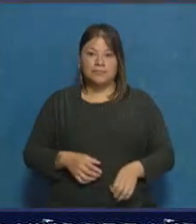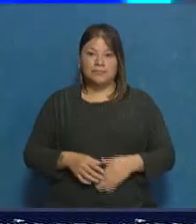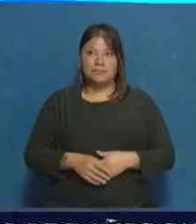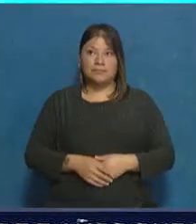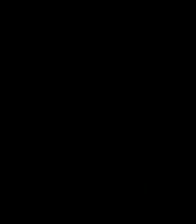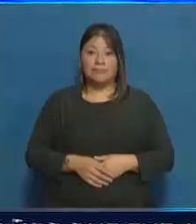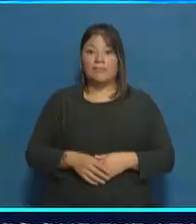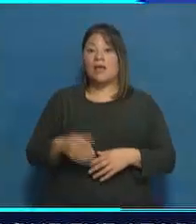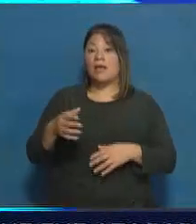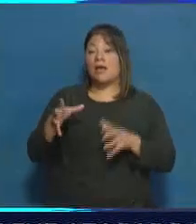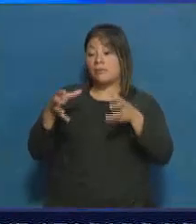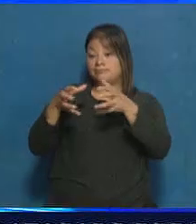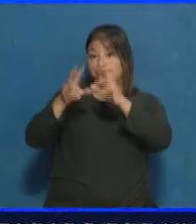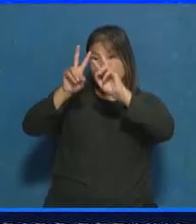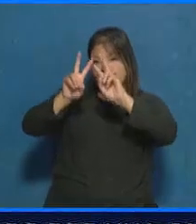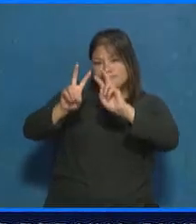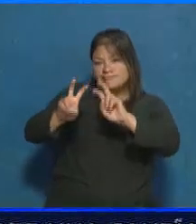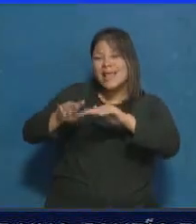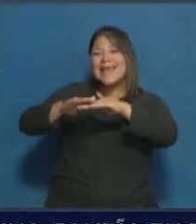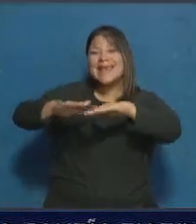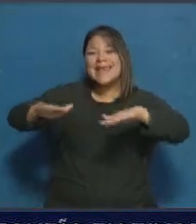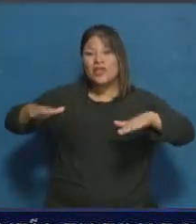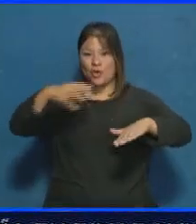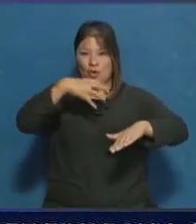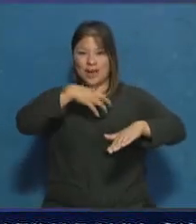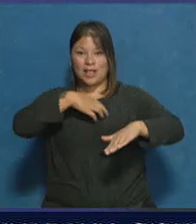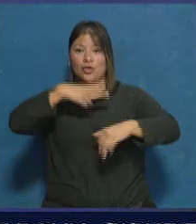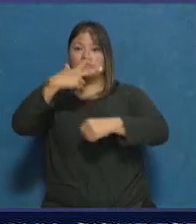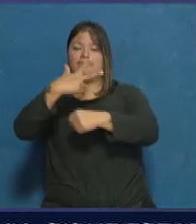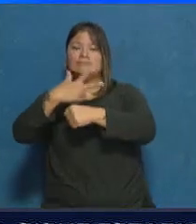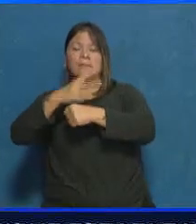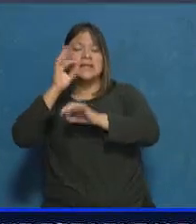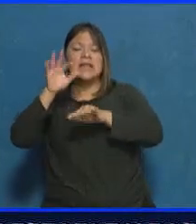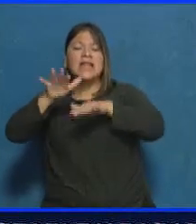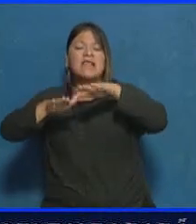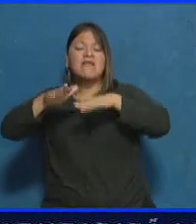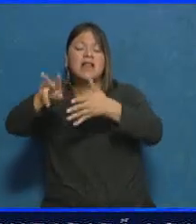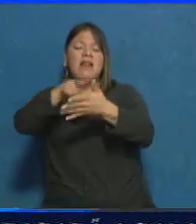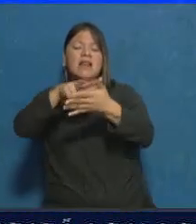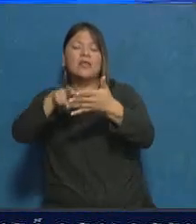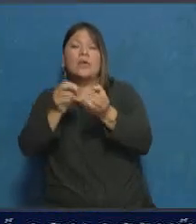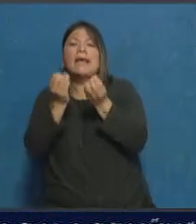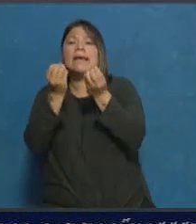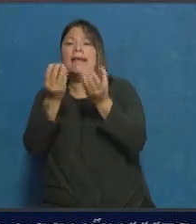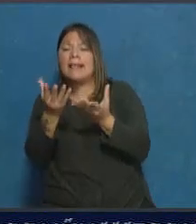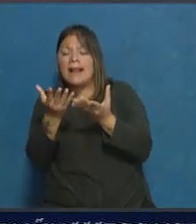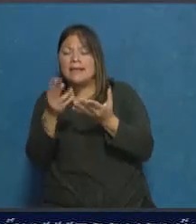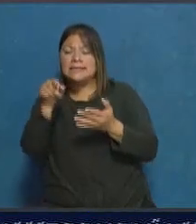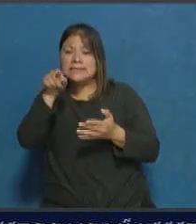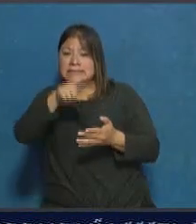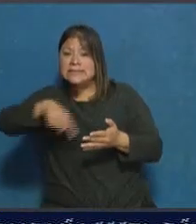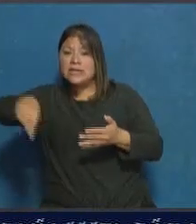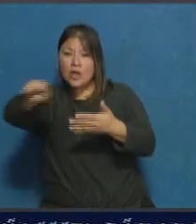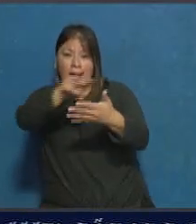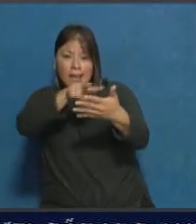Se realizó un estudio sobre niños de tercer grado para ver cuál era el nivel de lectura, en realidad si comprendían lo que estaban leyendo.